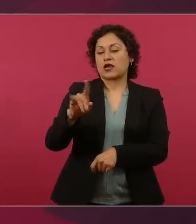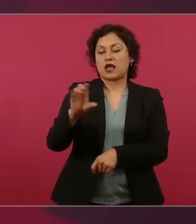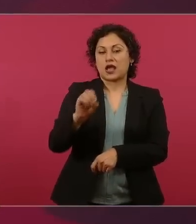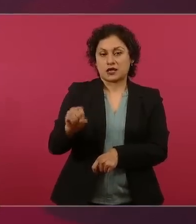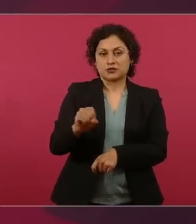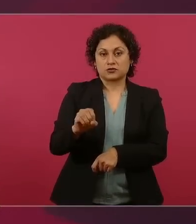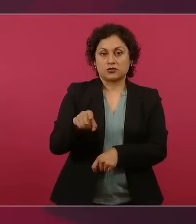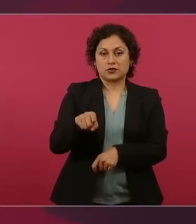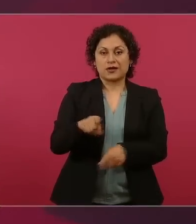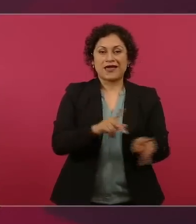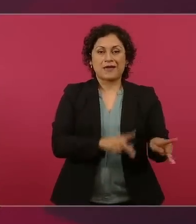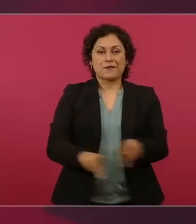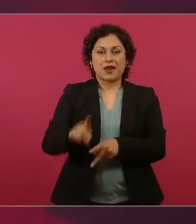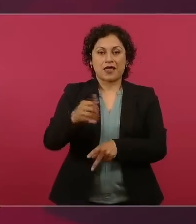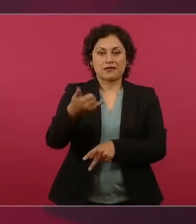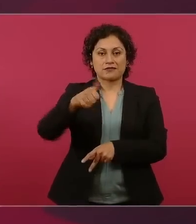estado